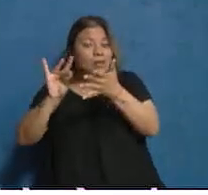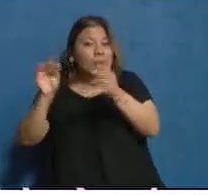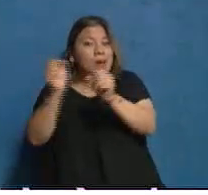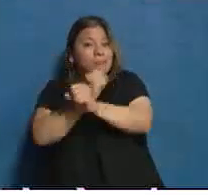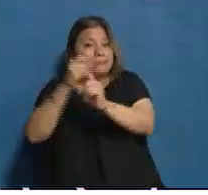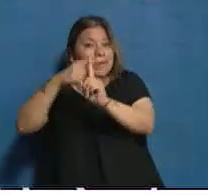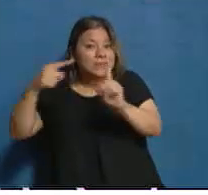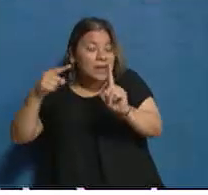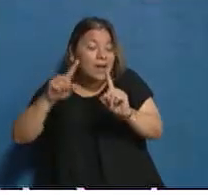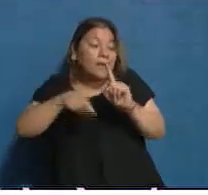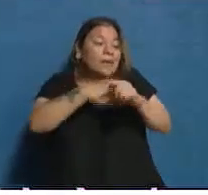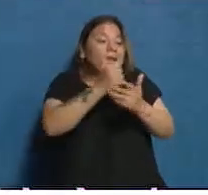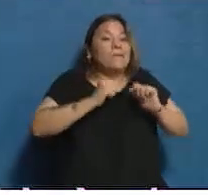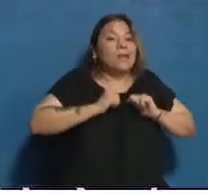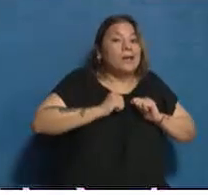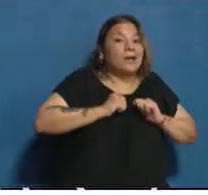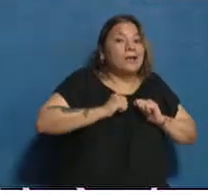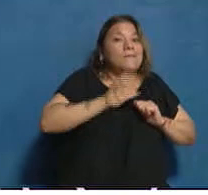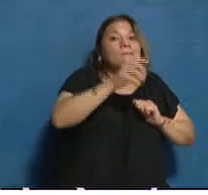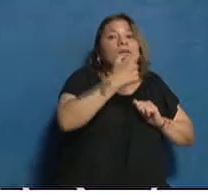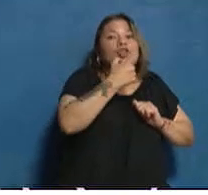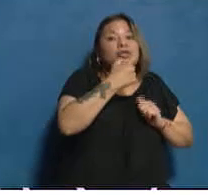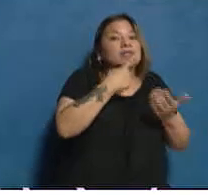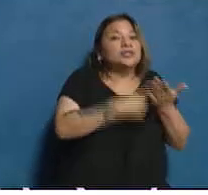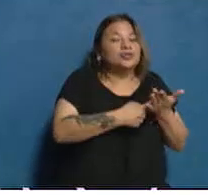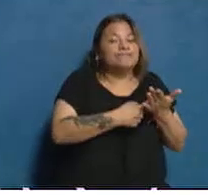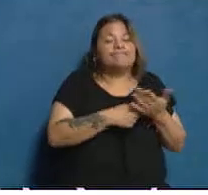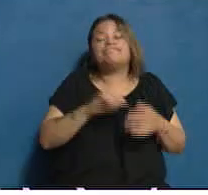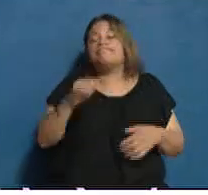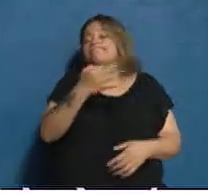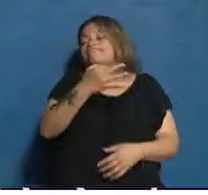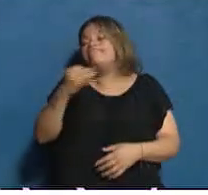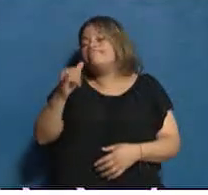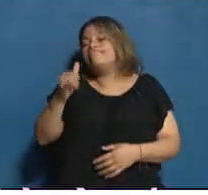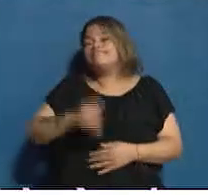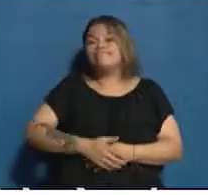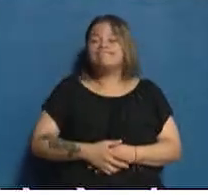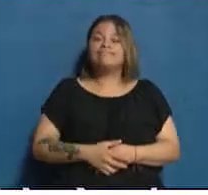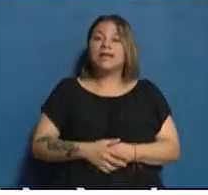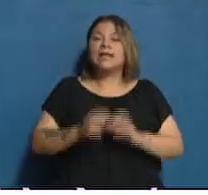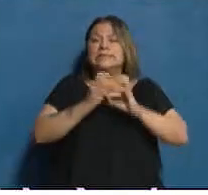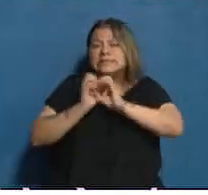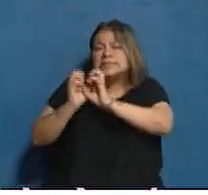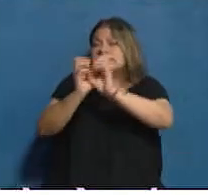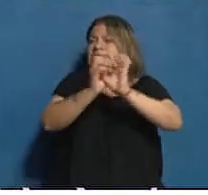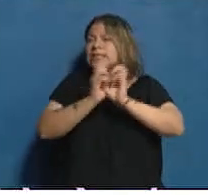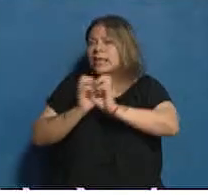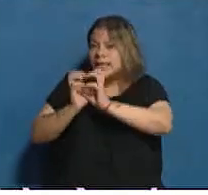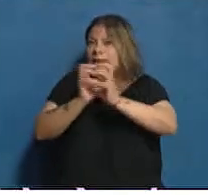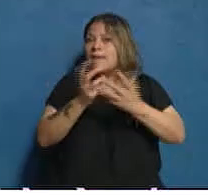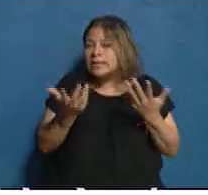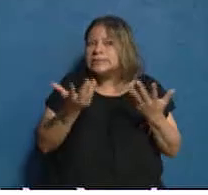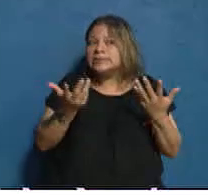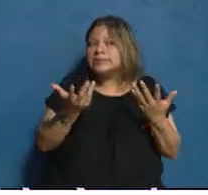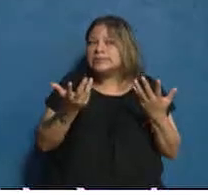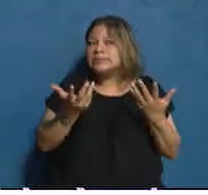ver después qué medidas se toma a nivel provincial. Claro, hay que ver si este debate a nivel nacional se nutre de